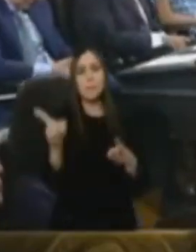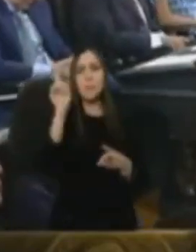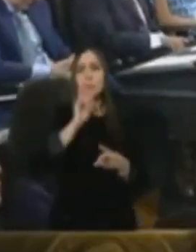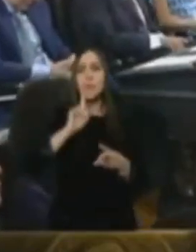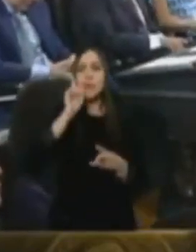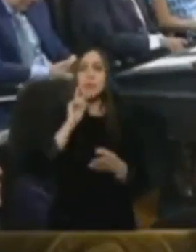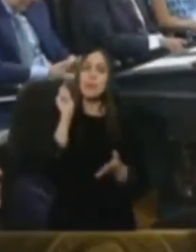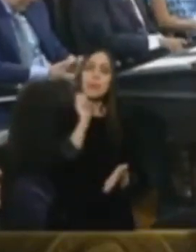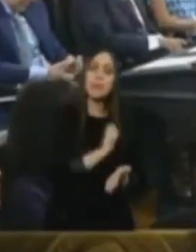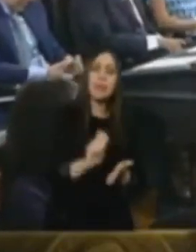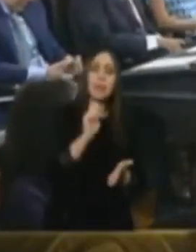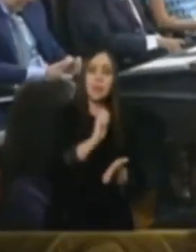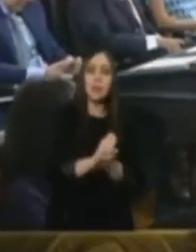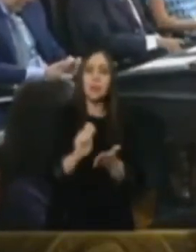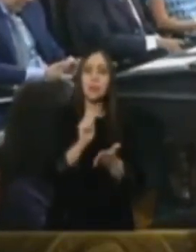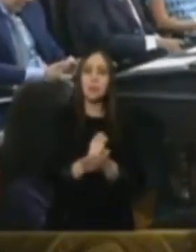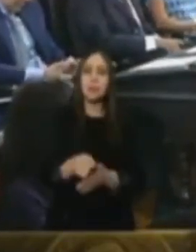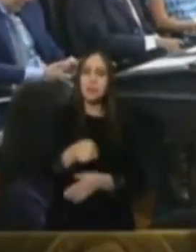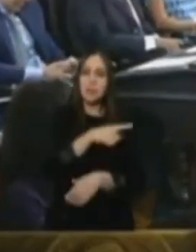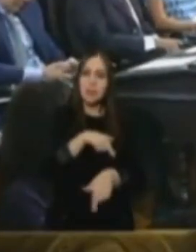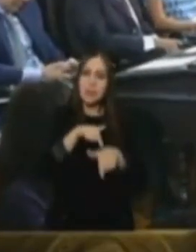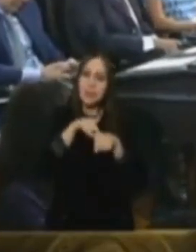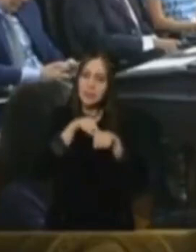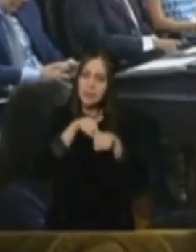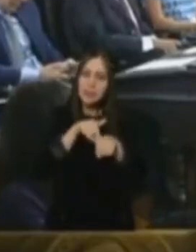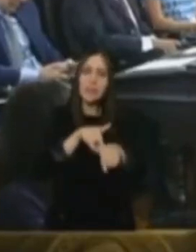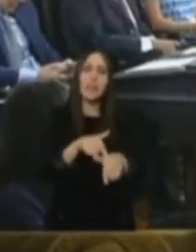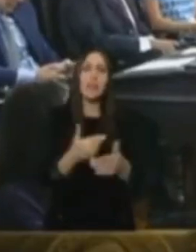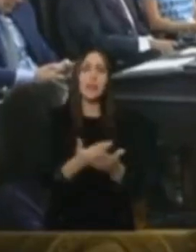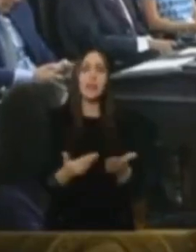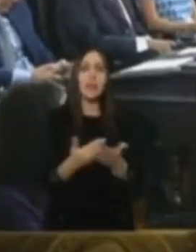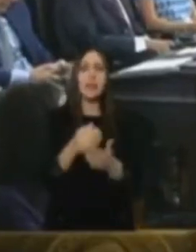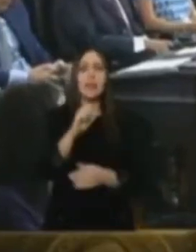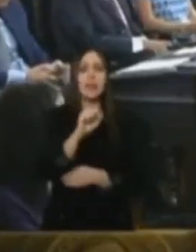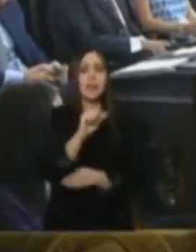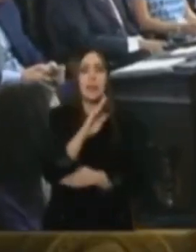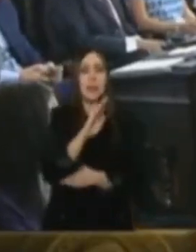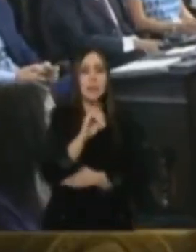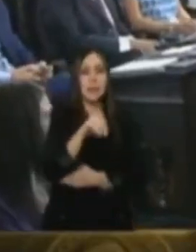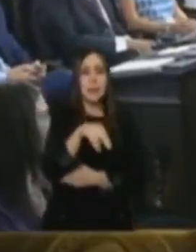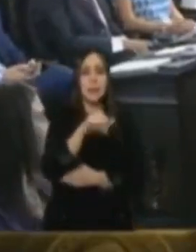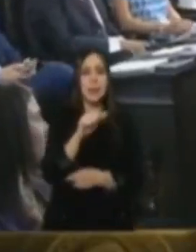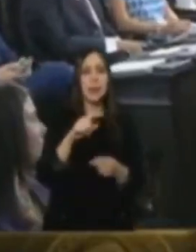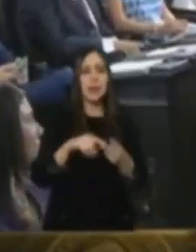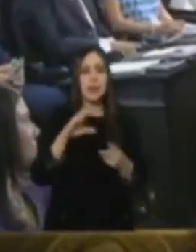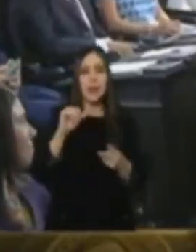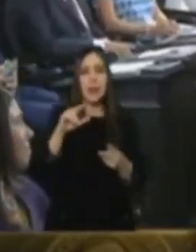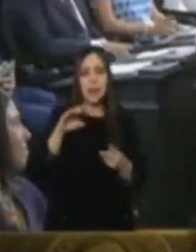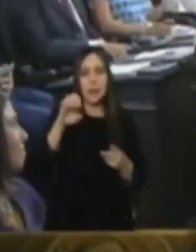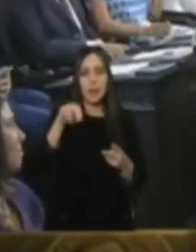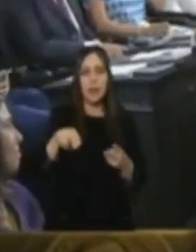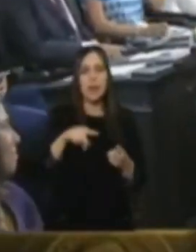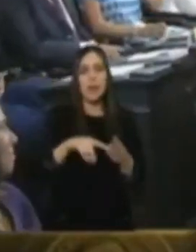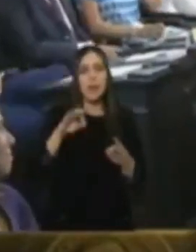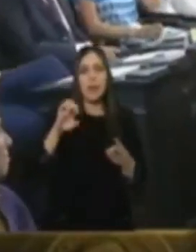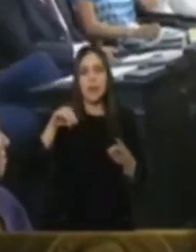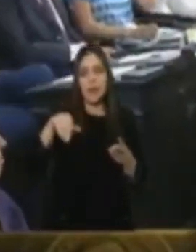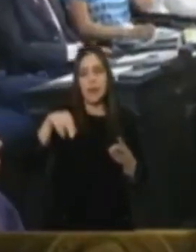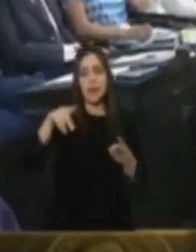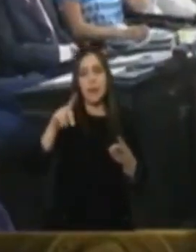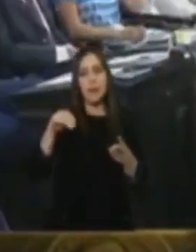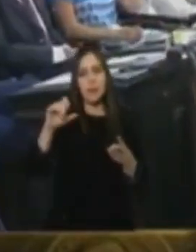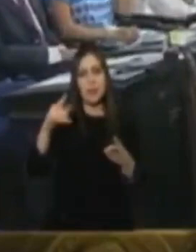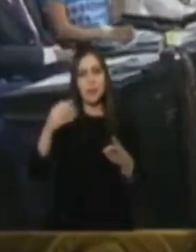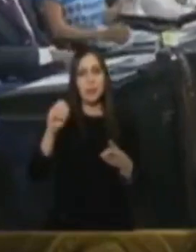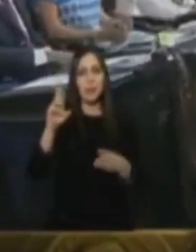que hoy seguimos, Sabina Berman, Carmen Boullosa, Fernanda Melchor.